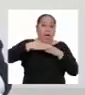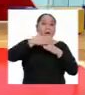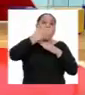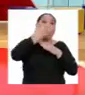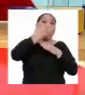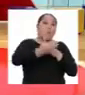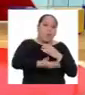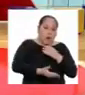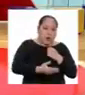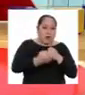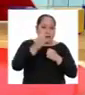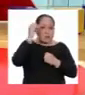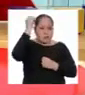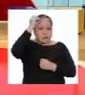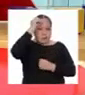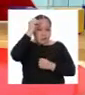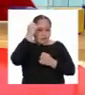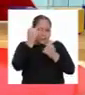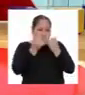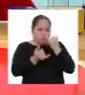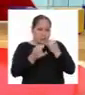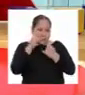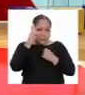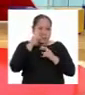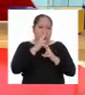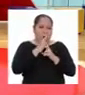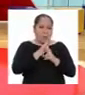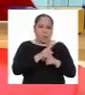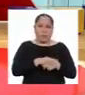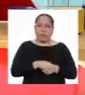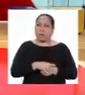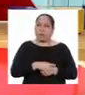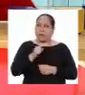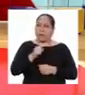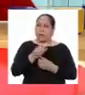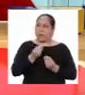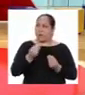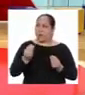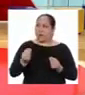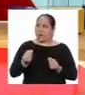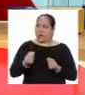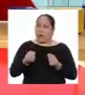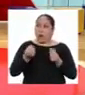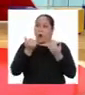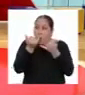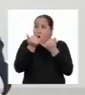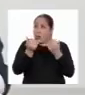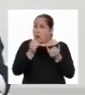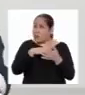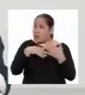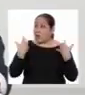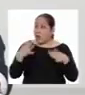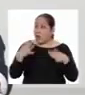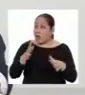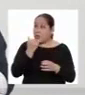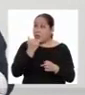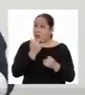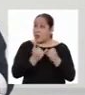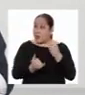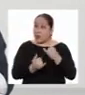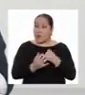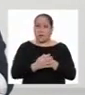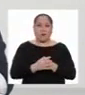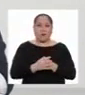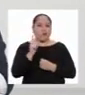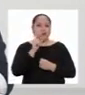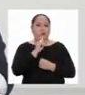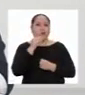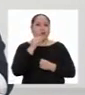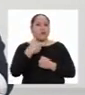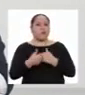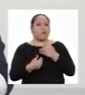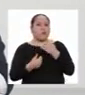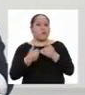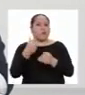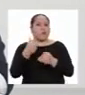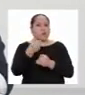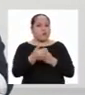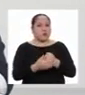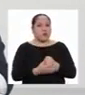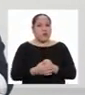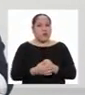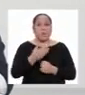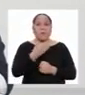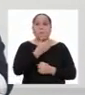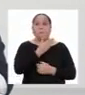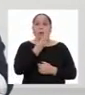conclusiones. Eso suena a bastante. ¿Crees que lo vamos a poder hacer todo hoy? Es un proceso. Les sugiero que hagamos